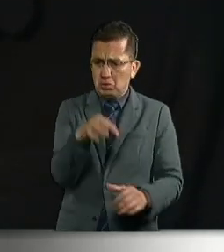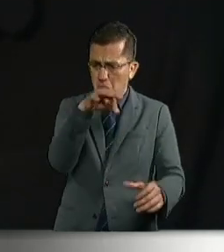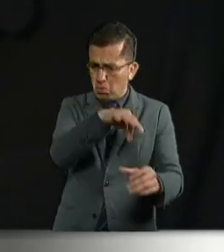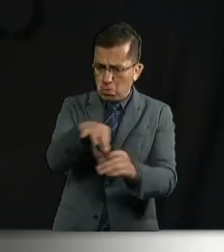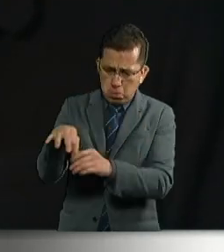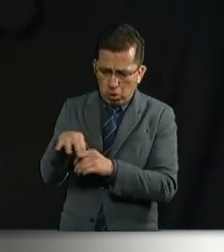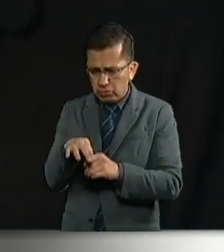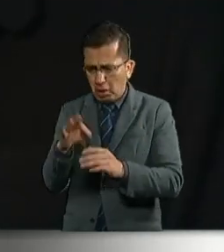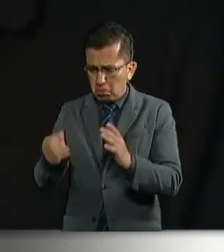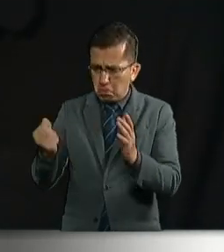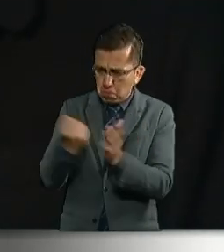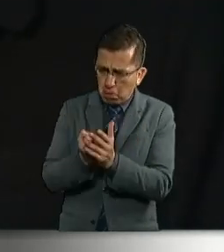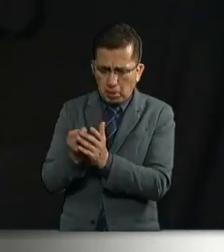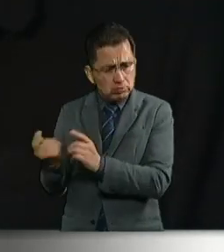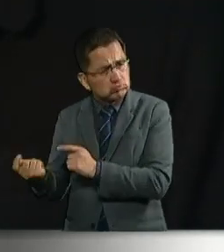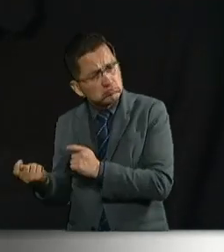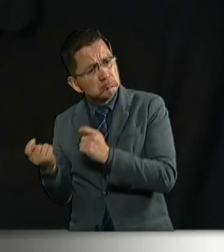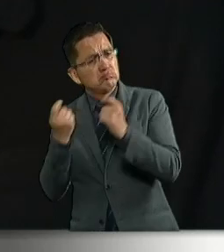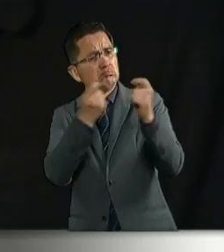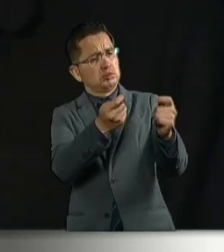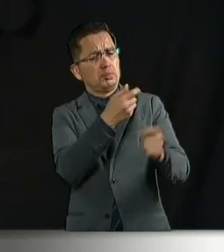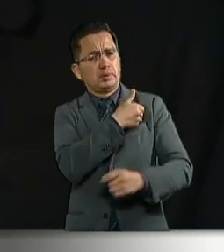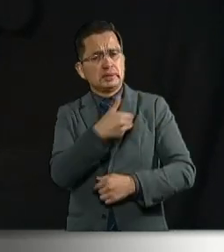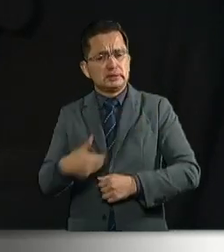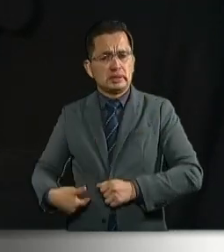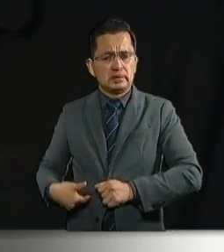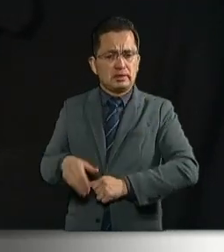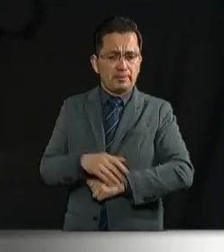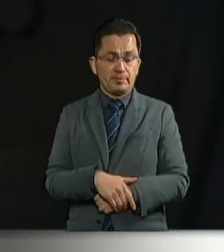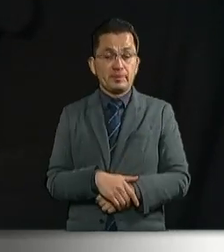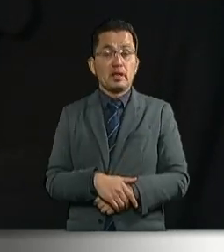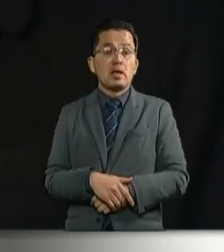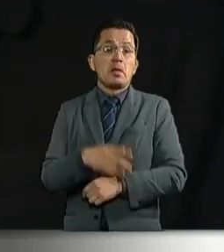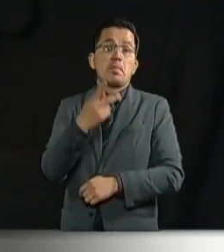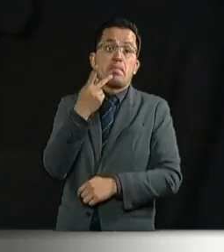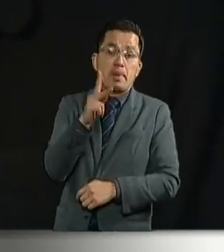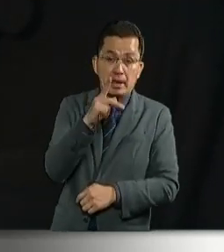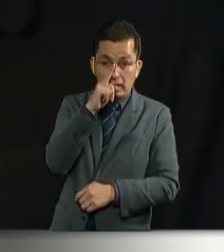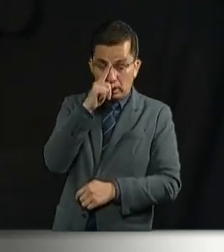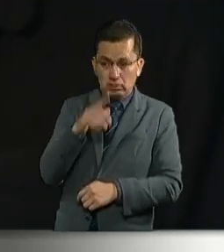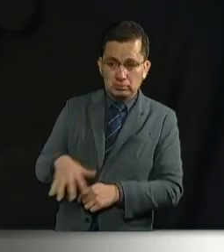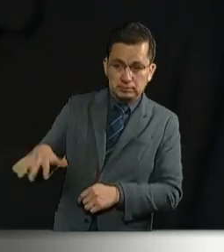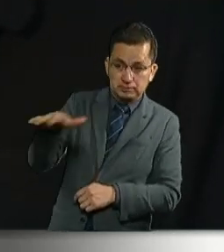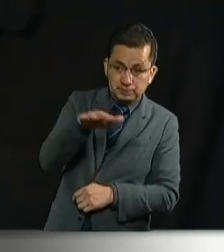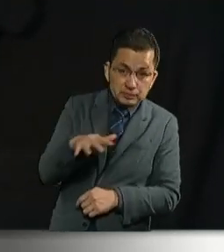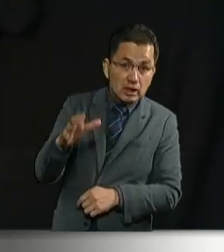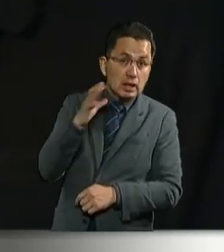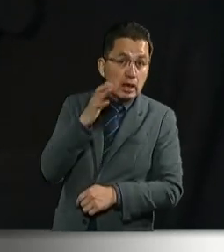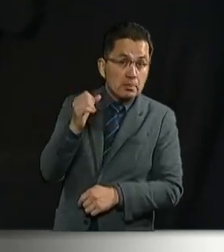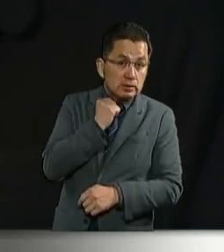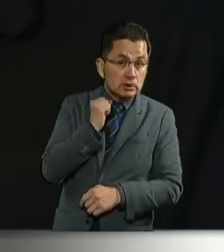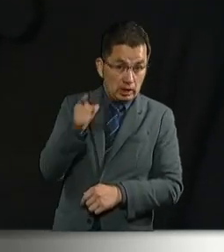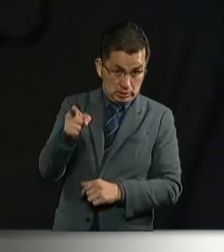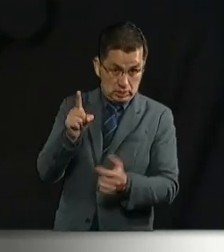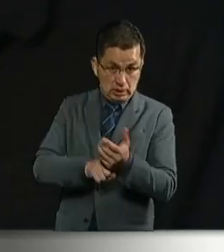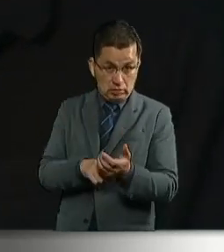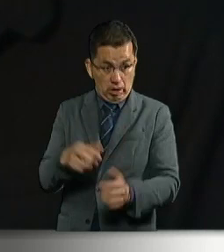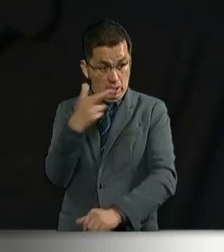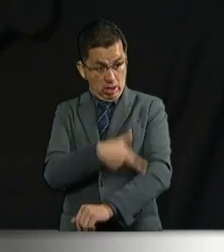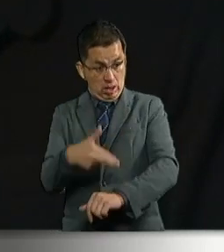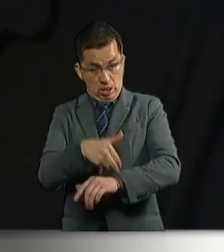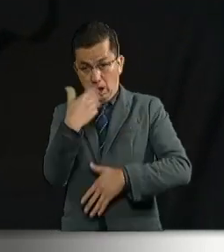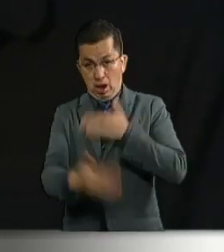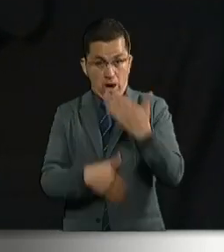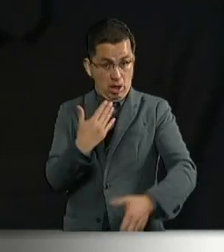como resulte la votación sin embargo en el senado nunca hemos precipitado el procedimiento